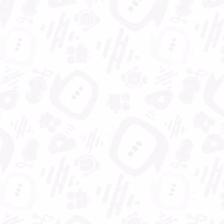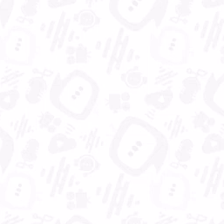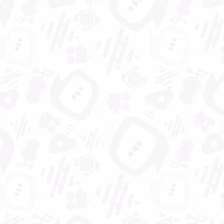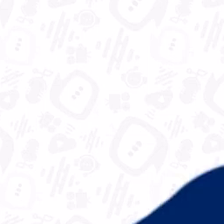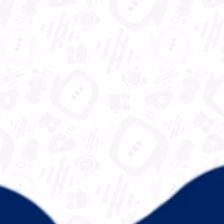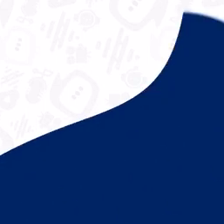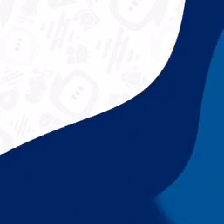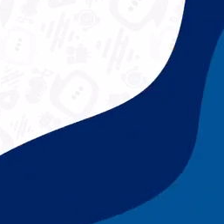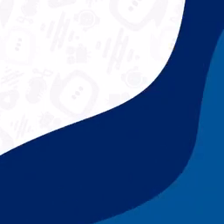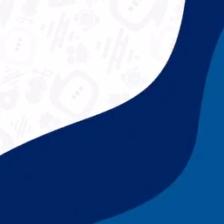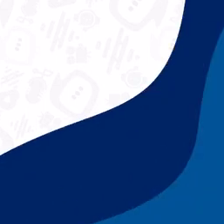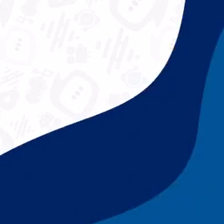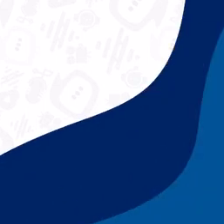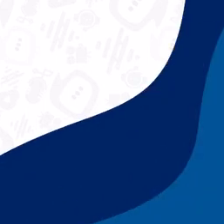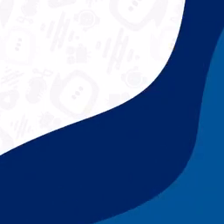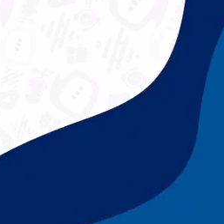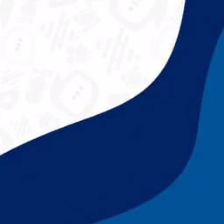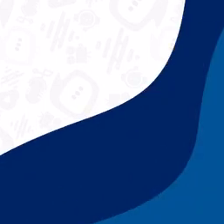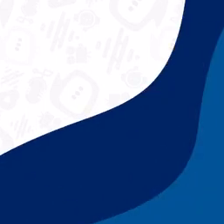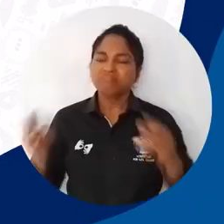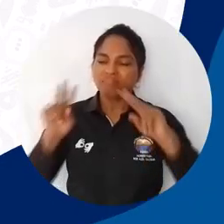2022.